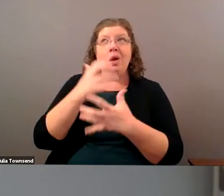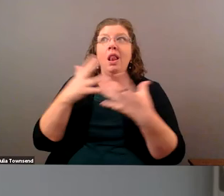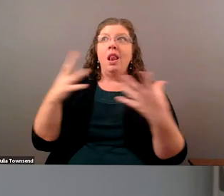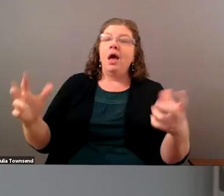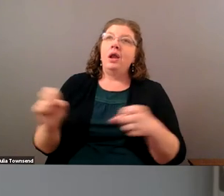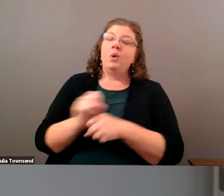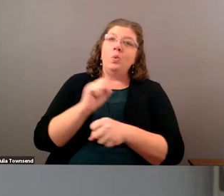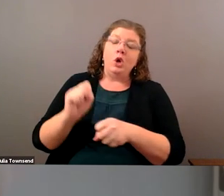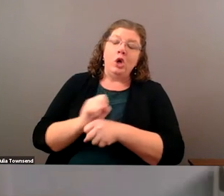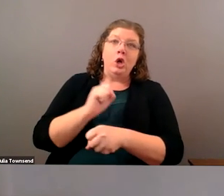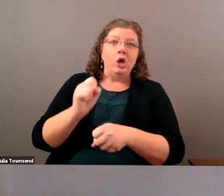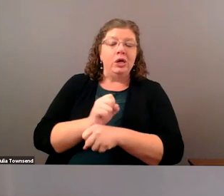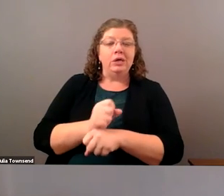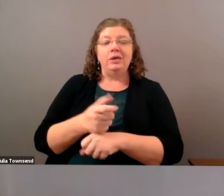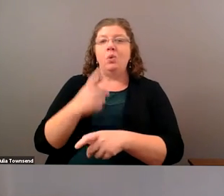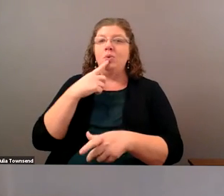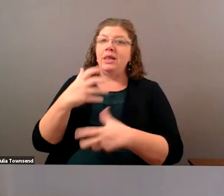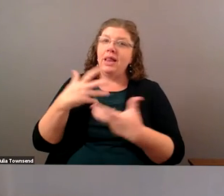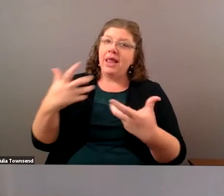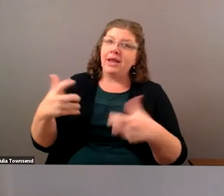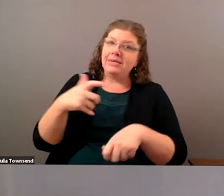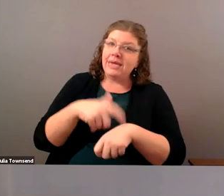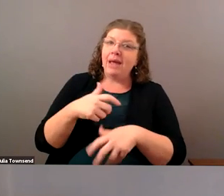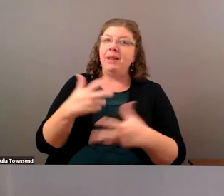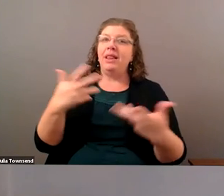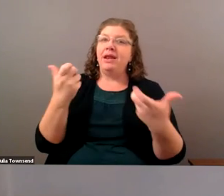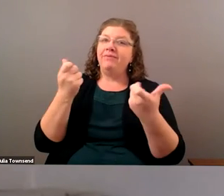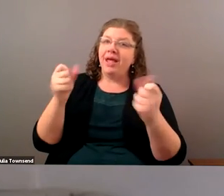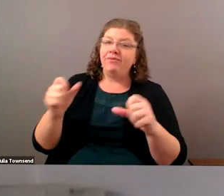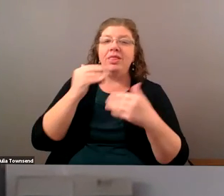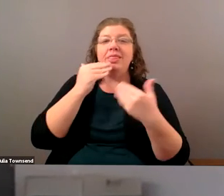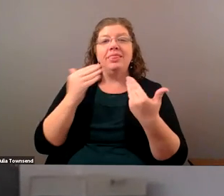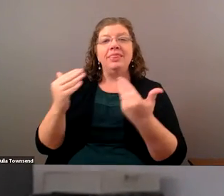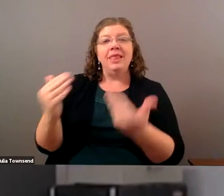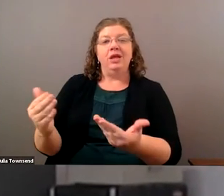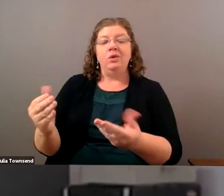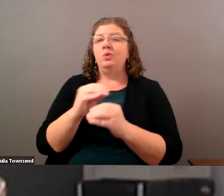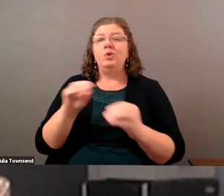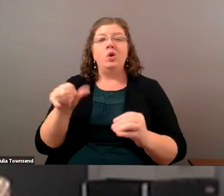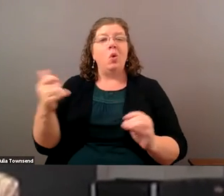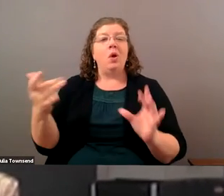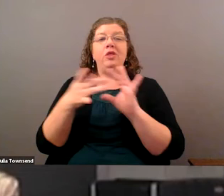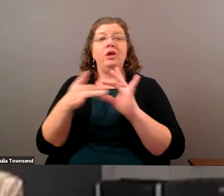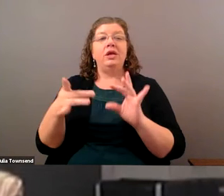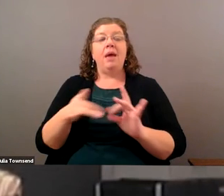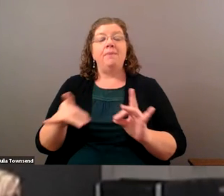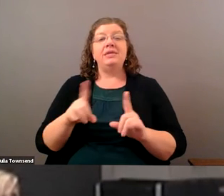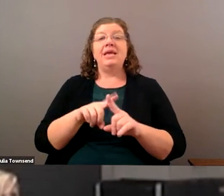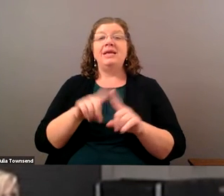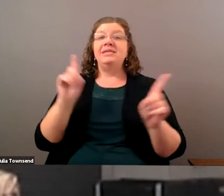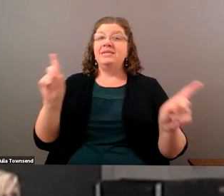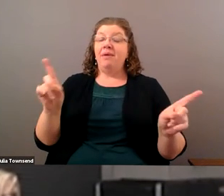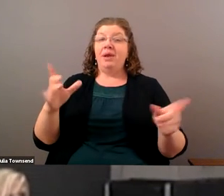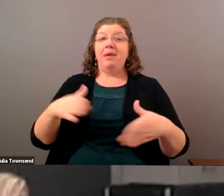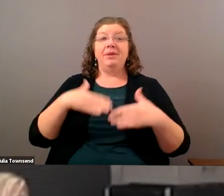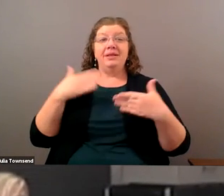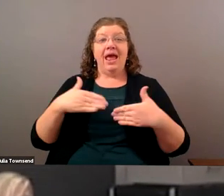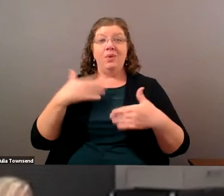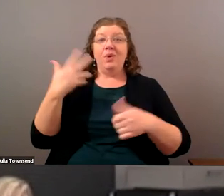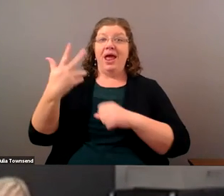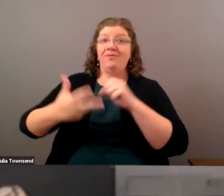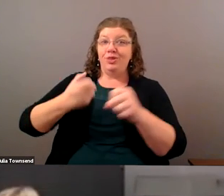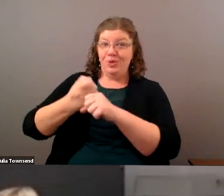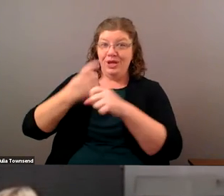esfuerzo. Así que muchas gracias. No tengo más comentarios. Y me da gusto tener este acuerdo de 3 años. Así que sabemos dónde estamos. Podemos